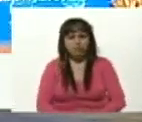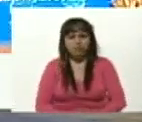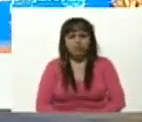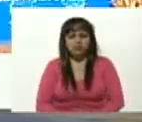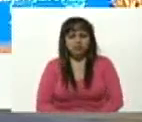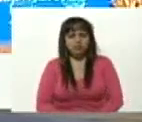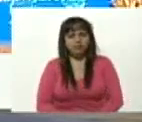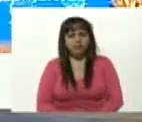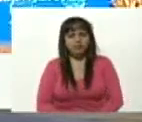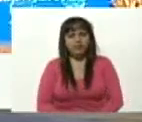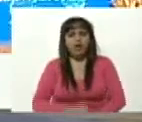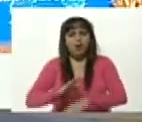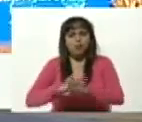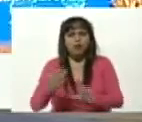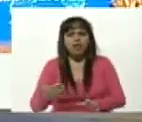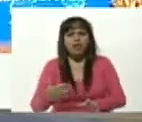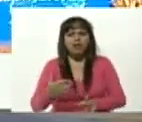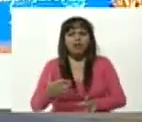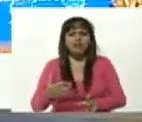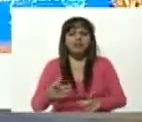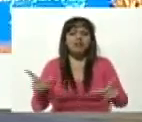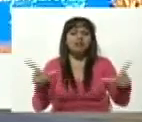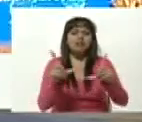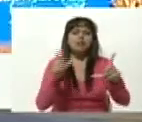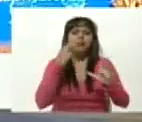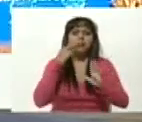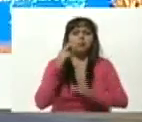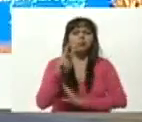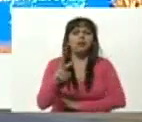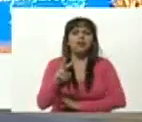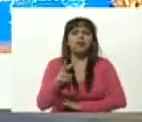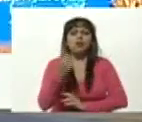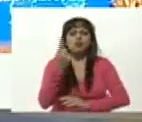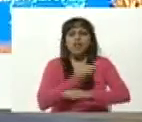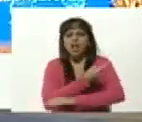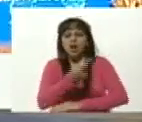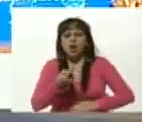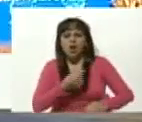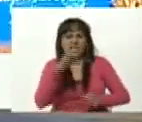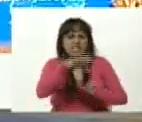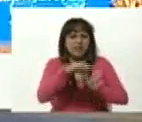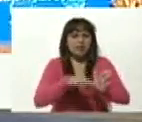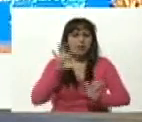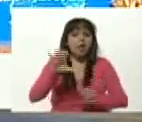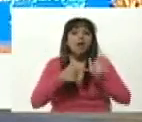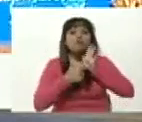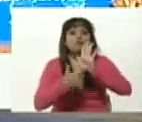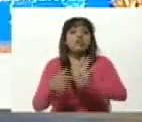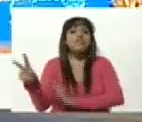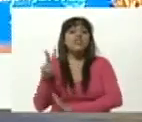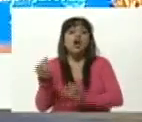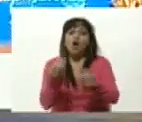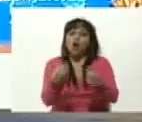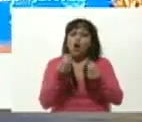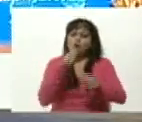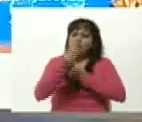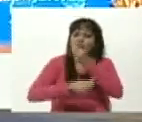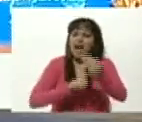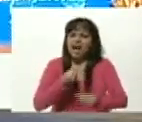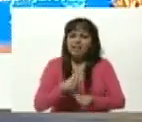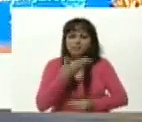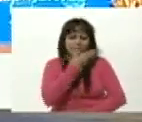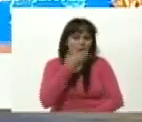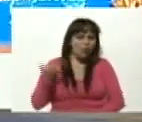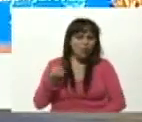el programa Cultivando Patria durante una hora muestra a esa Venezuela cómo es que hace, chicos, para